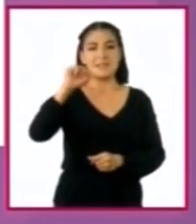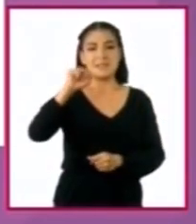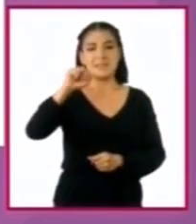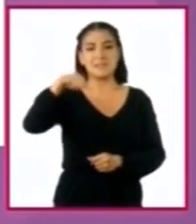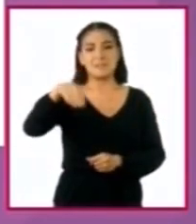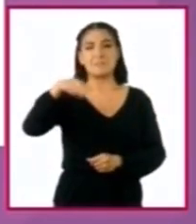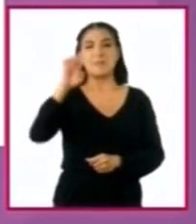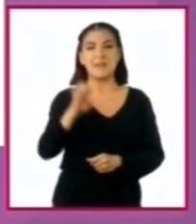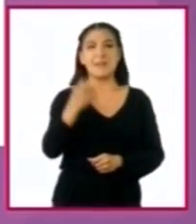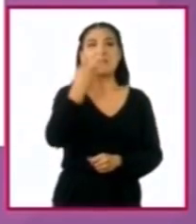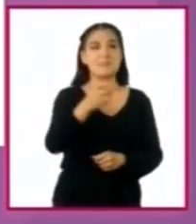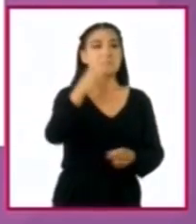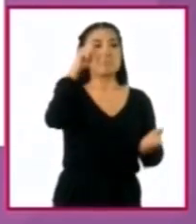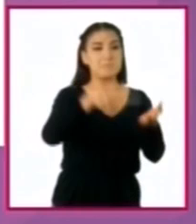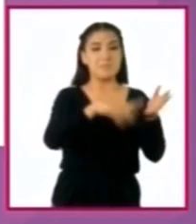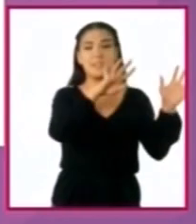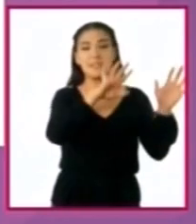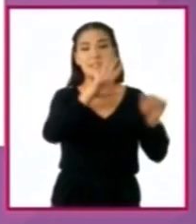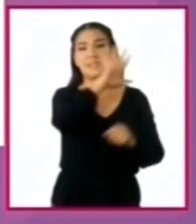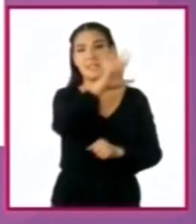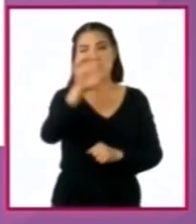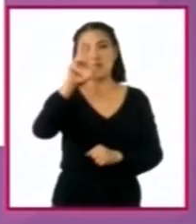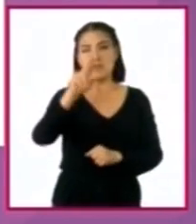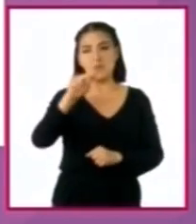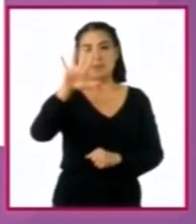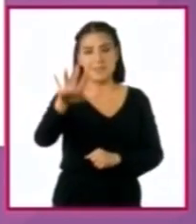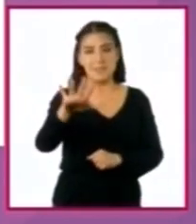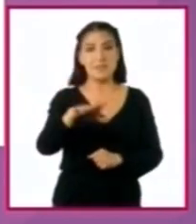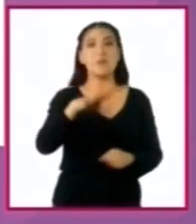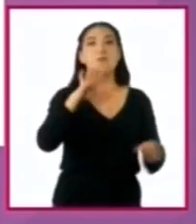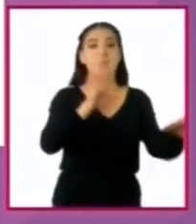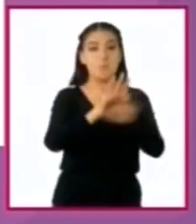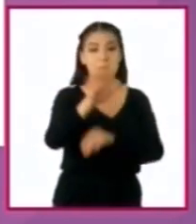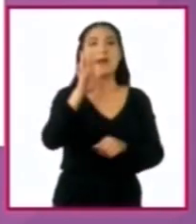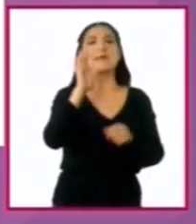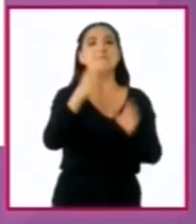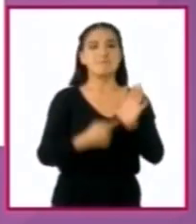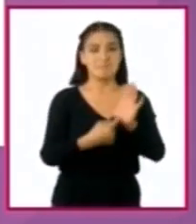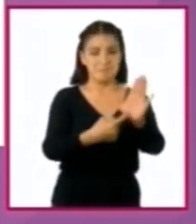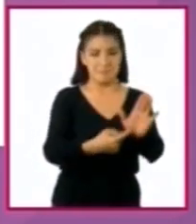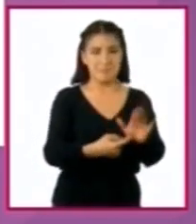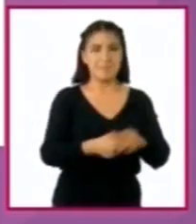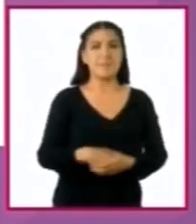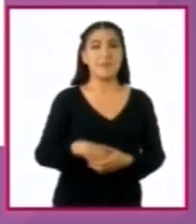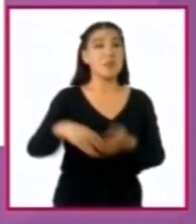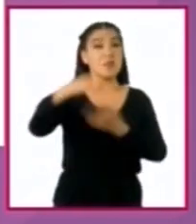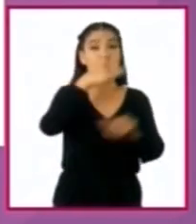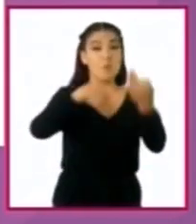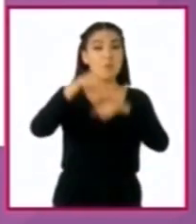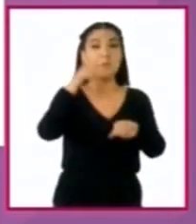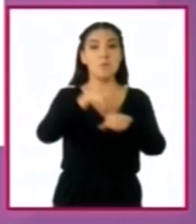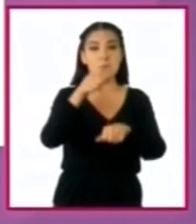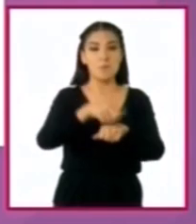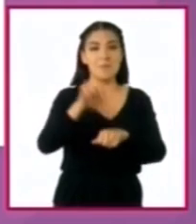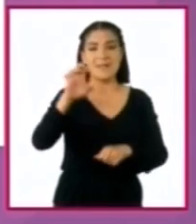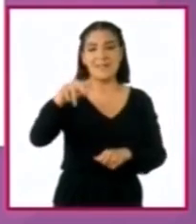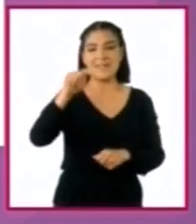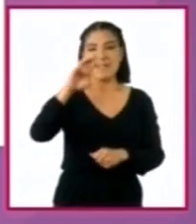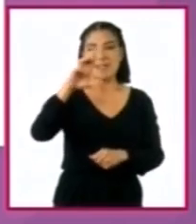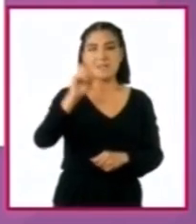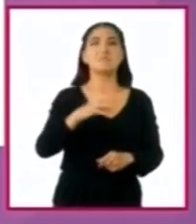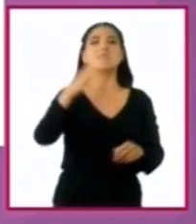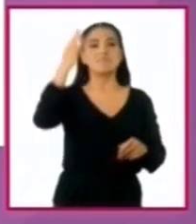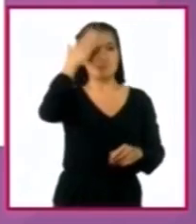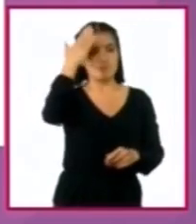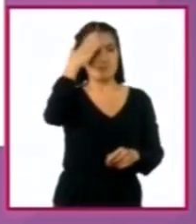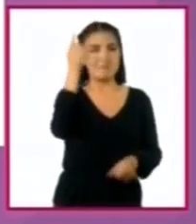en 1585, y en el cual propone lo siguiente. A todo número entero se le llama principio